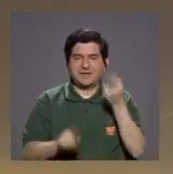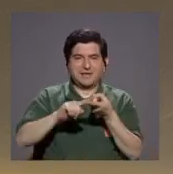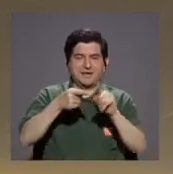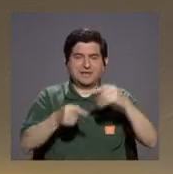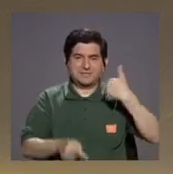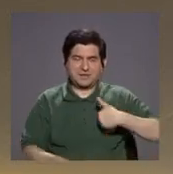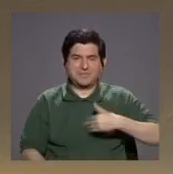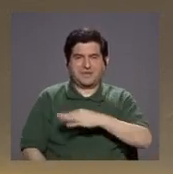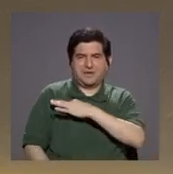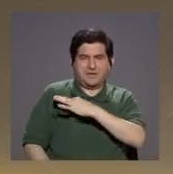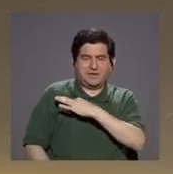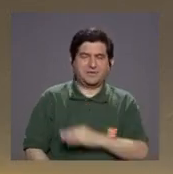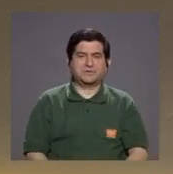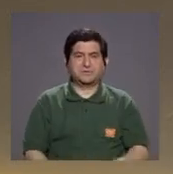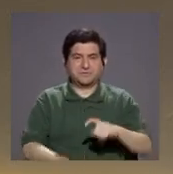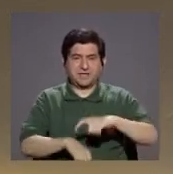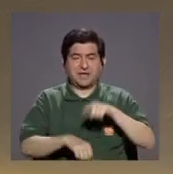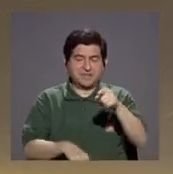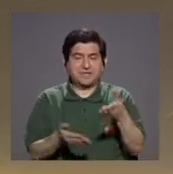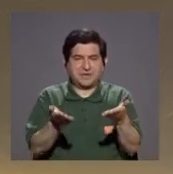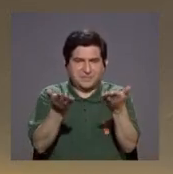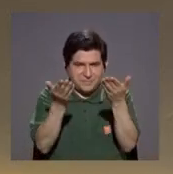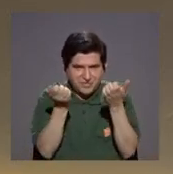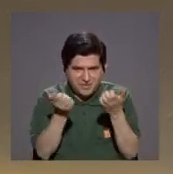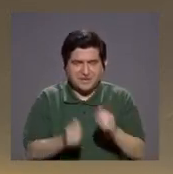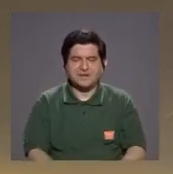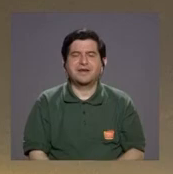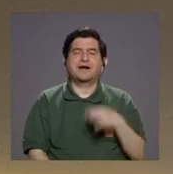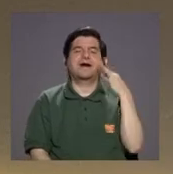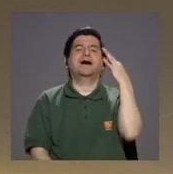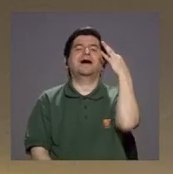a que en los tiempos que lo decidan